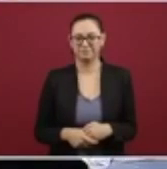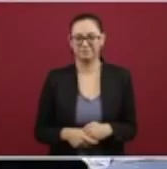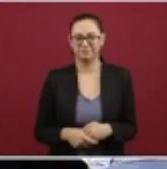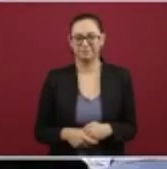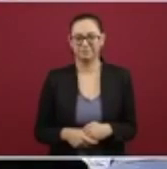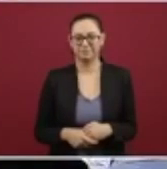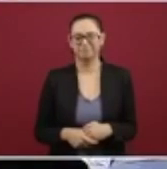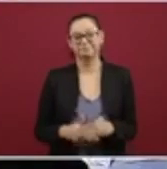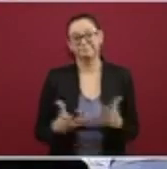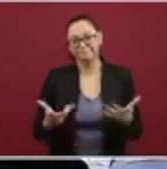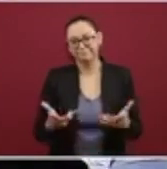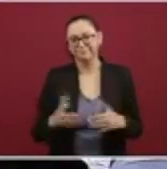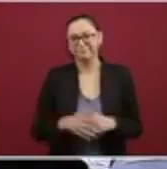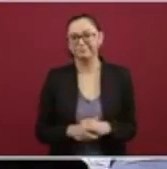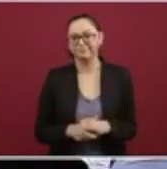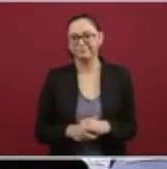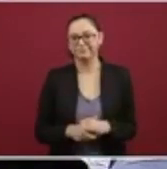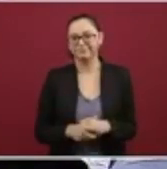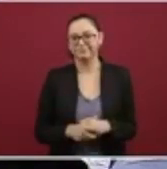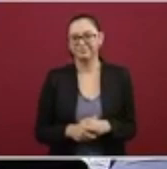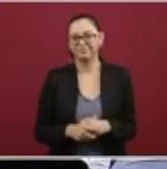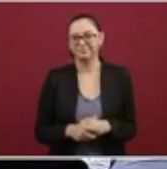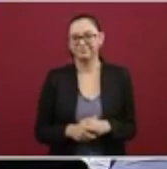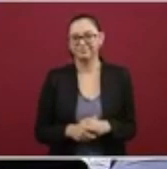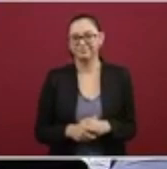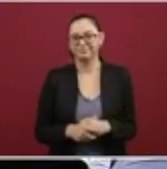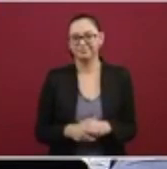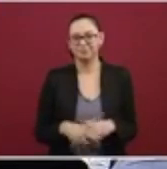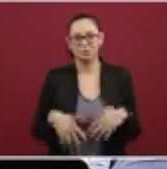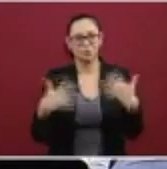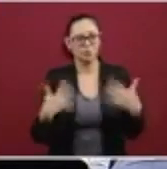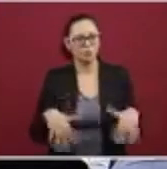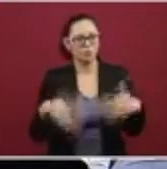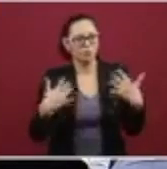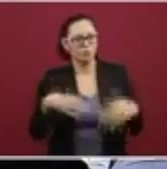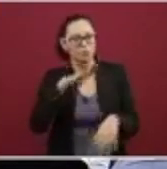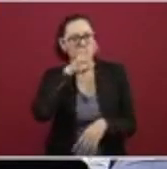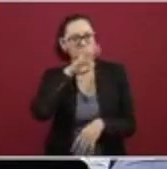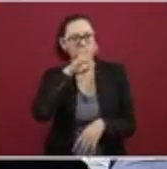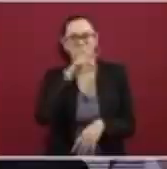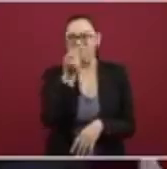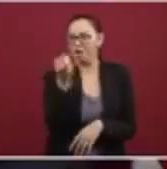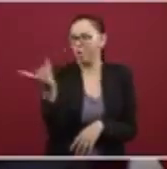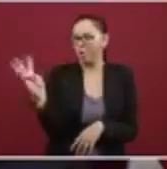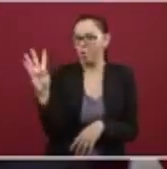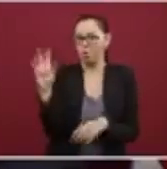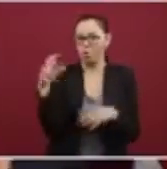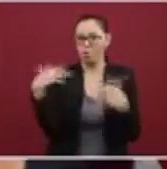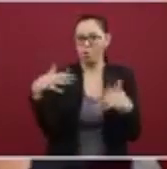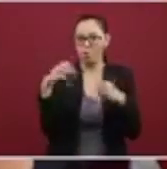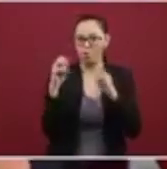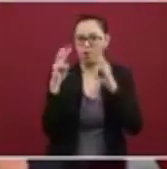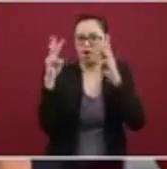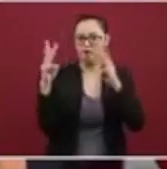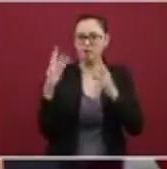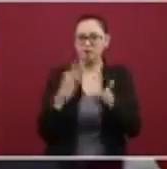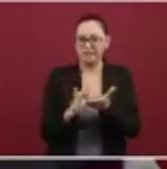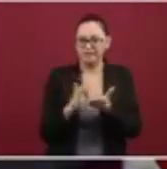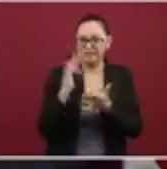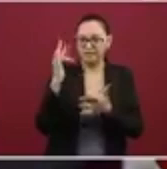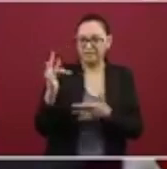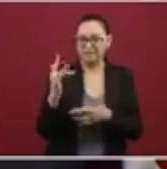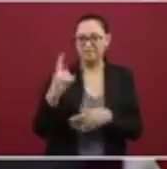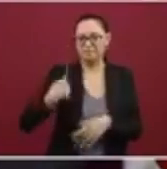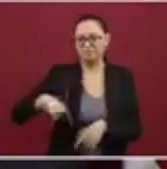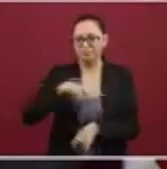Bueno, después de tan ilustres palabras de tan ilustres madres, muchísimas gracias, señor presidente, por invitarnos a esta